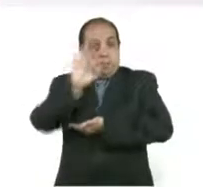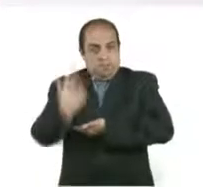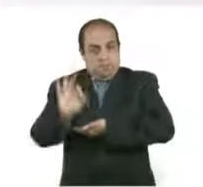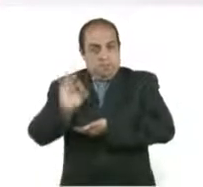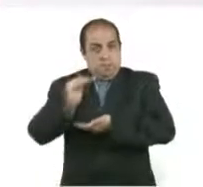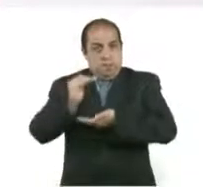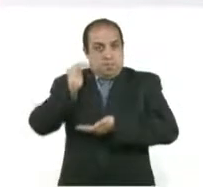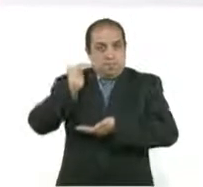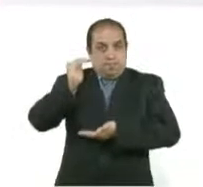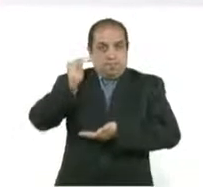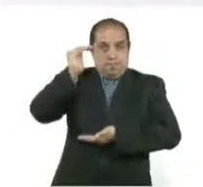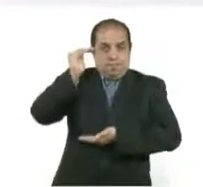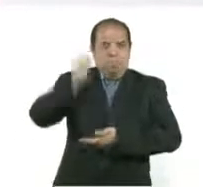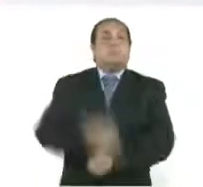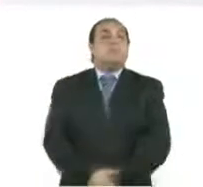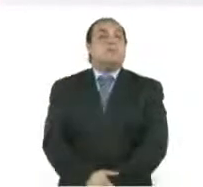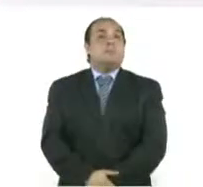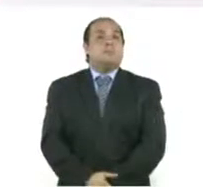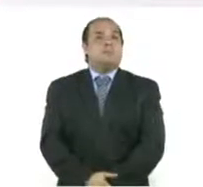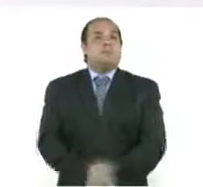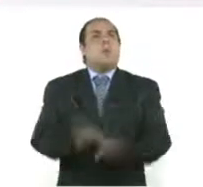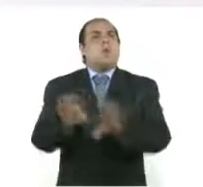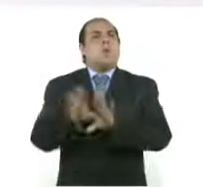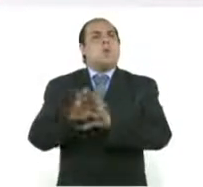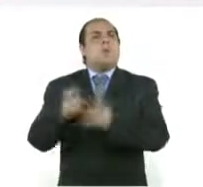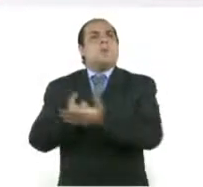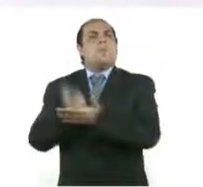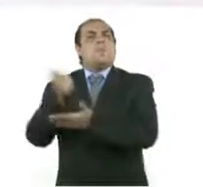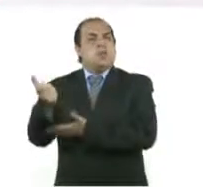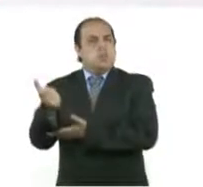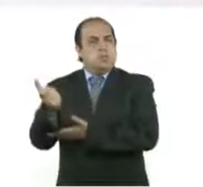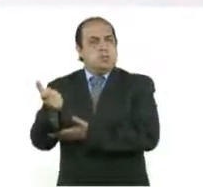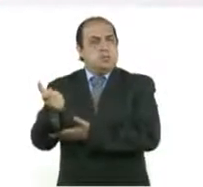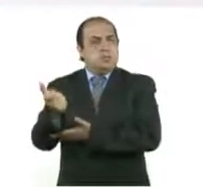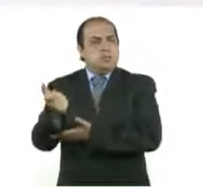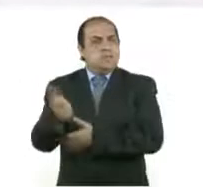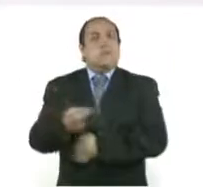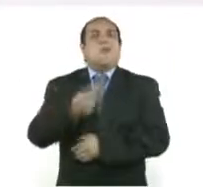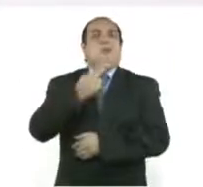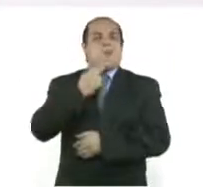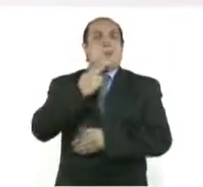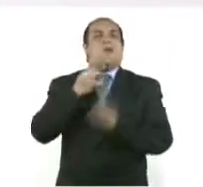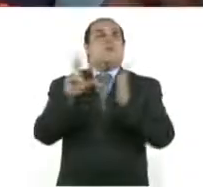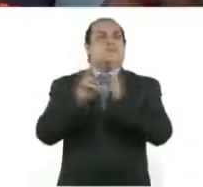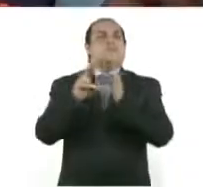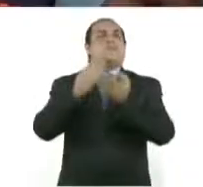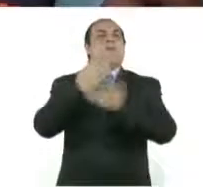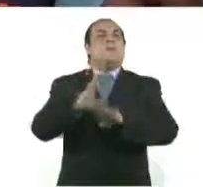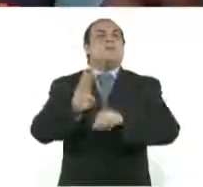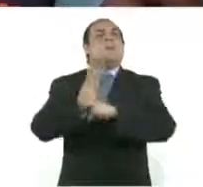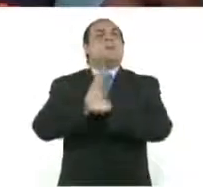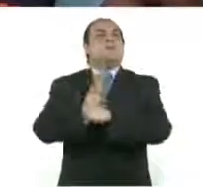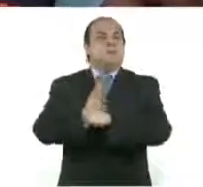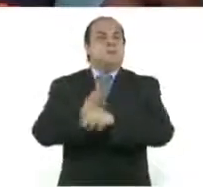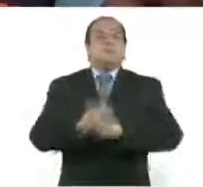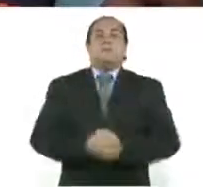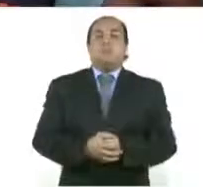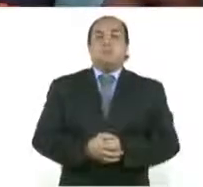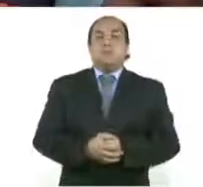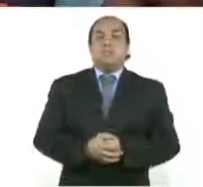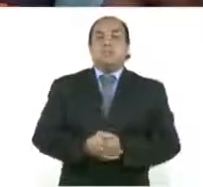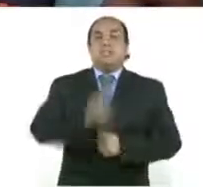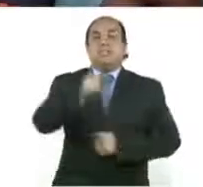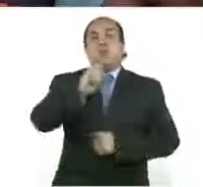20%. ¿Cómo les vamos a entregar esta pensión? A través de su tarjeta del Banco del Bienestar, que es